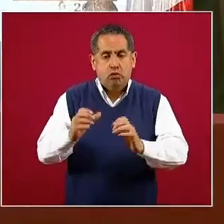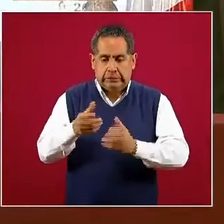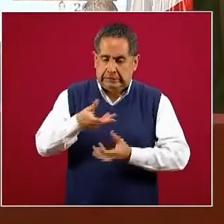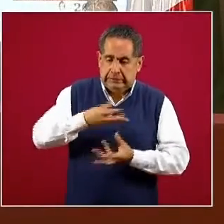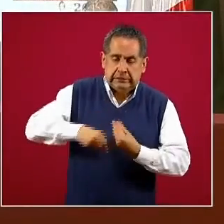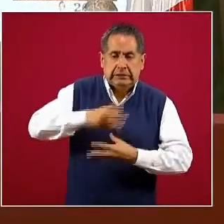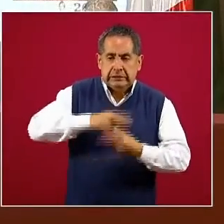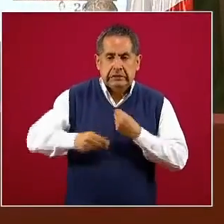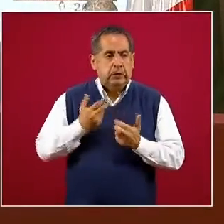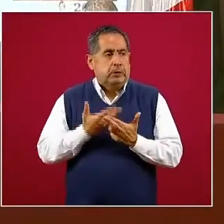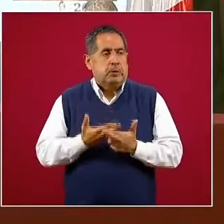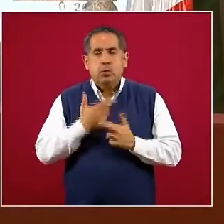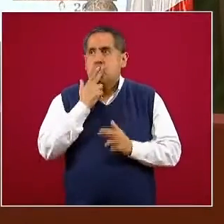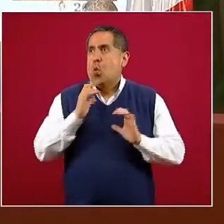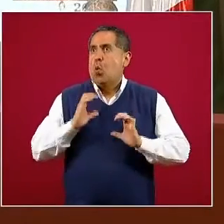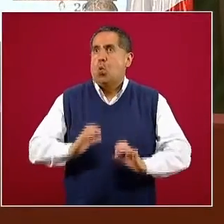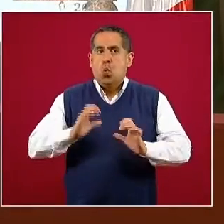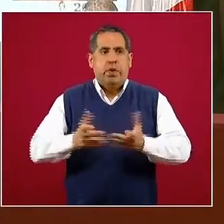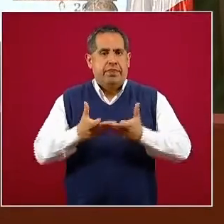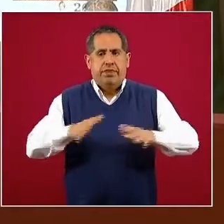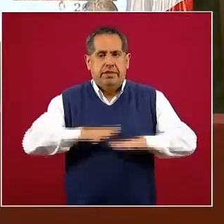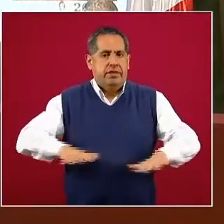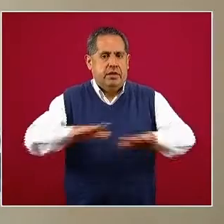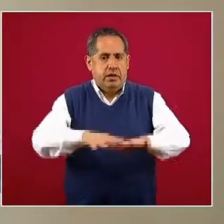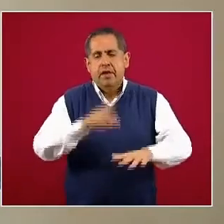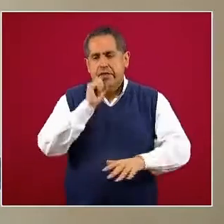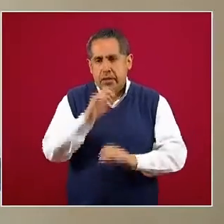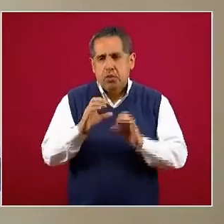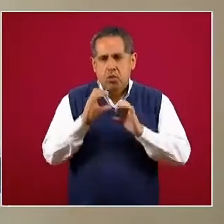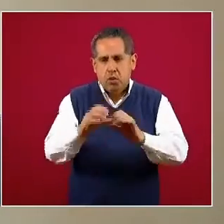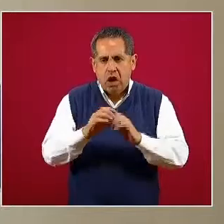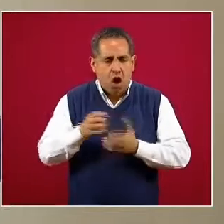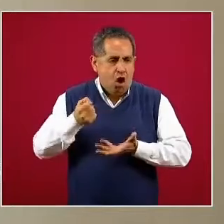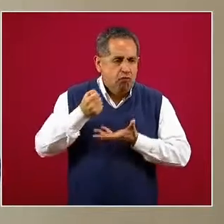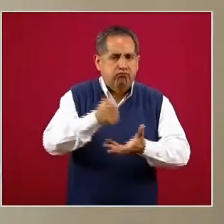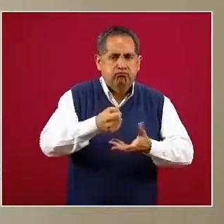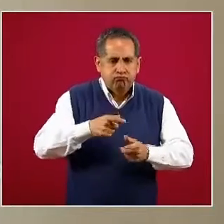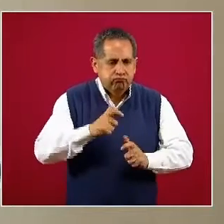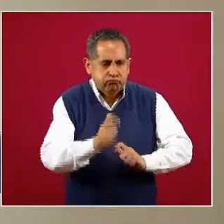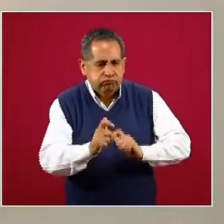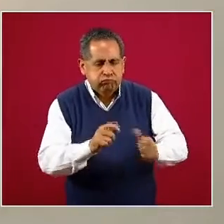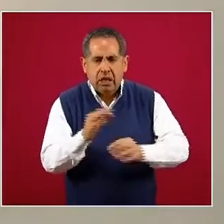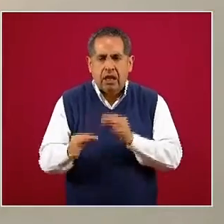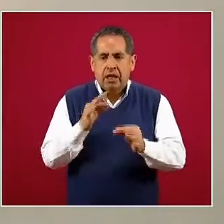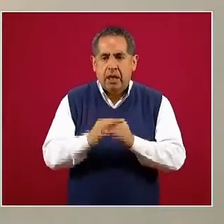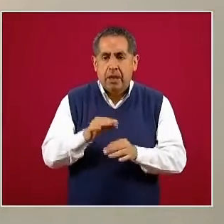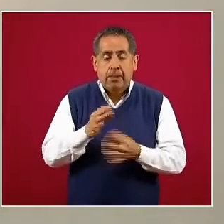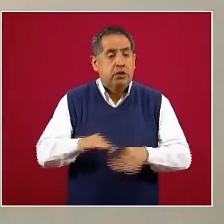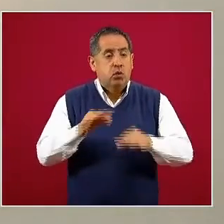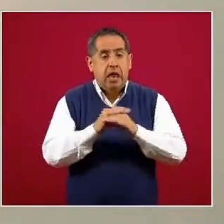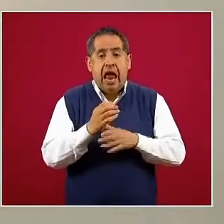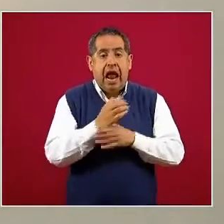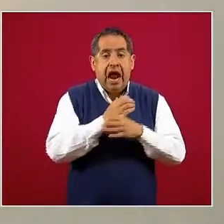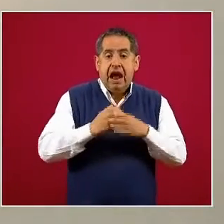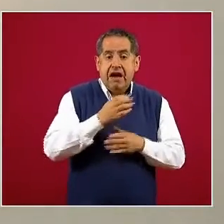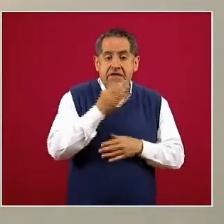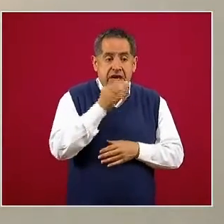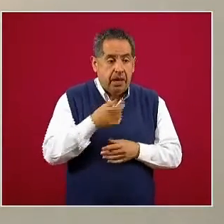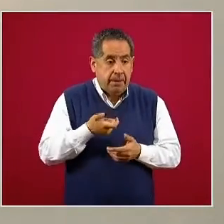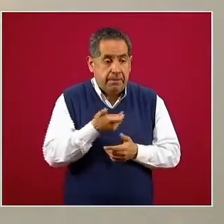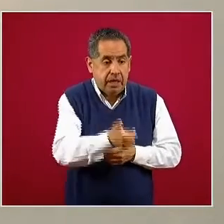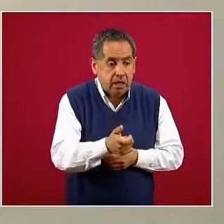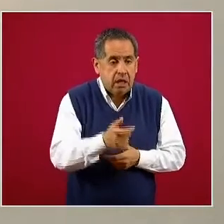buenas noches a todos, a todas. La Secretaría de Agricultura y Desarrollo Rural participa activamente con los esfuerzos del